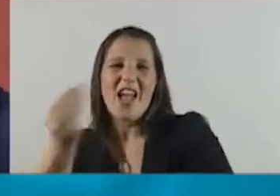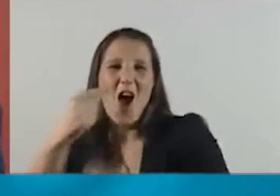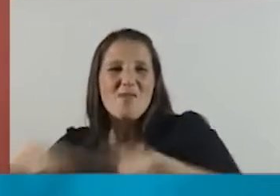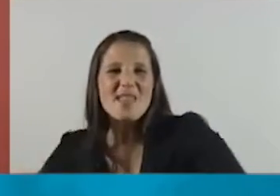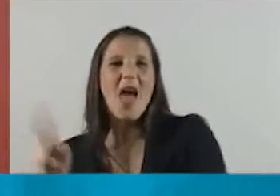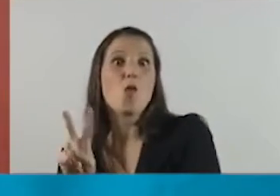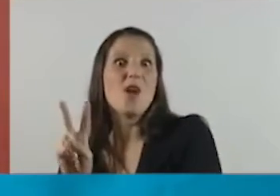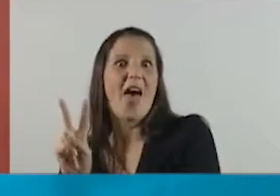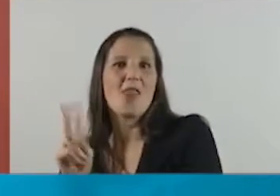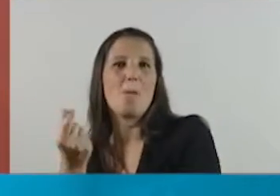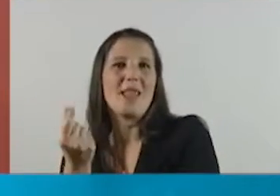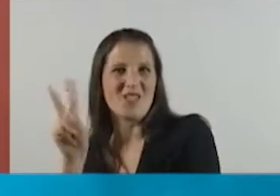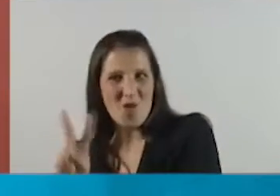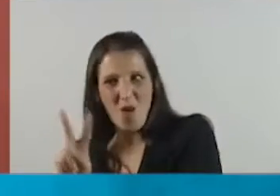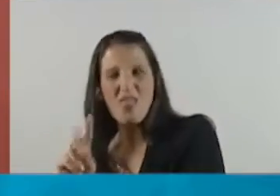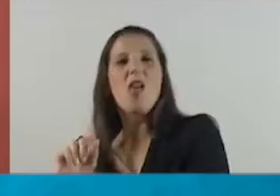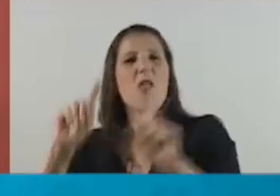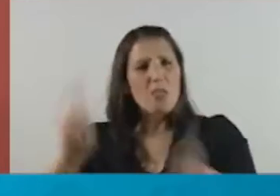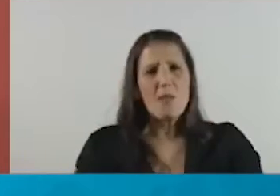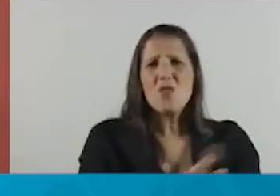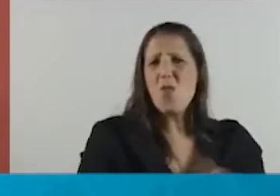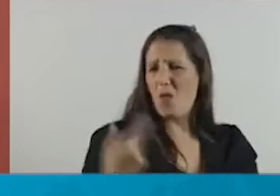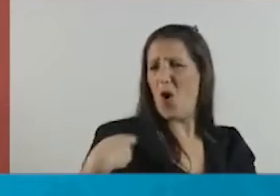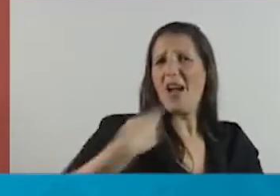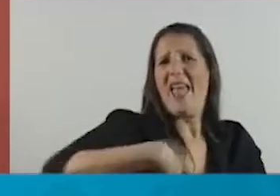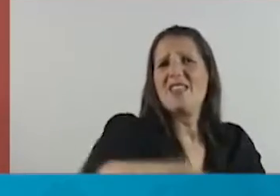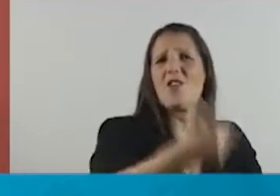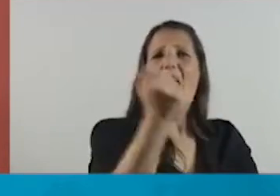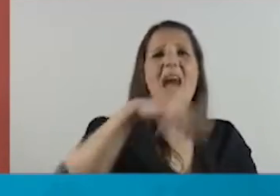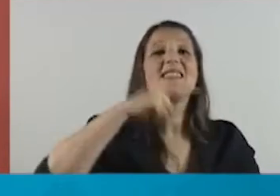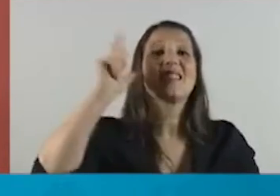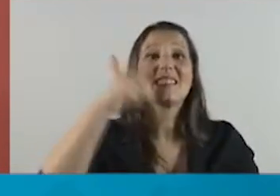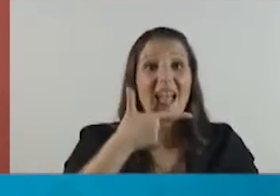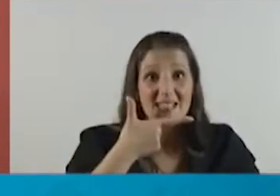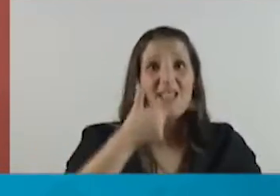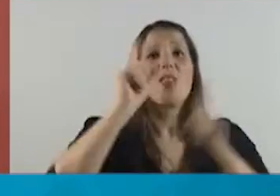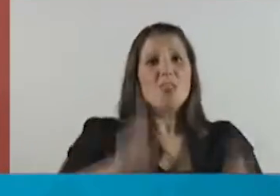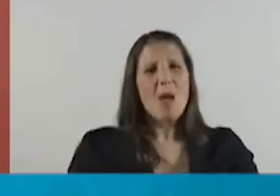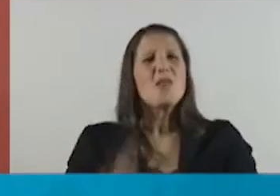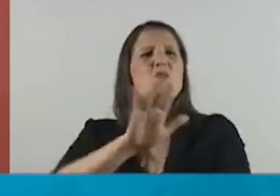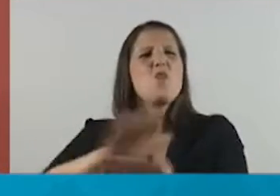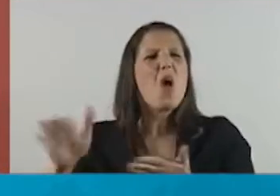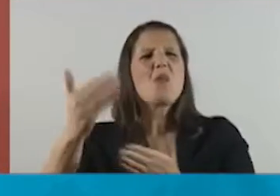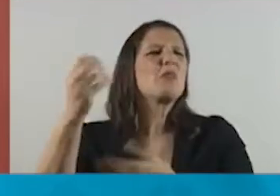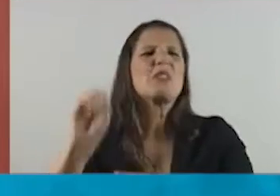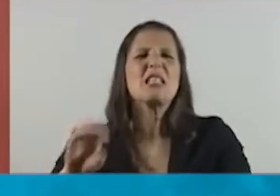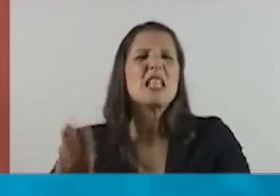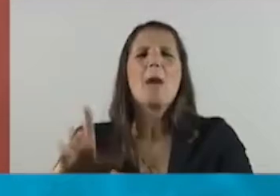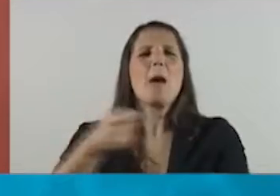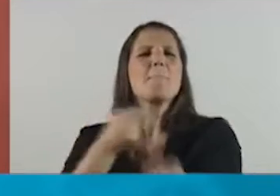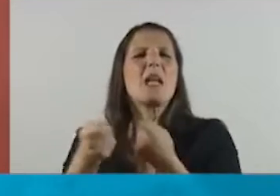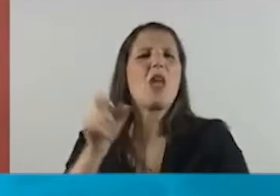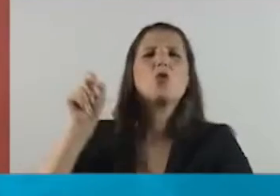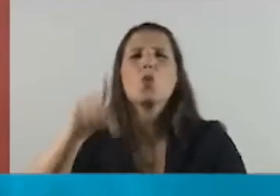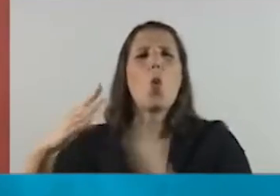que lanzamos los créditos anses y ampliamos el programa mercado en tu barrio para que pueda acceder a productos